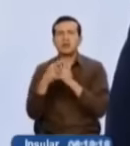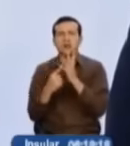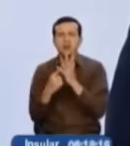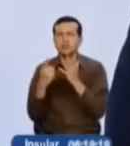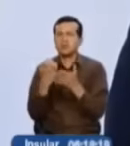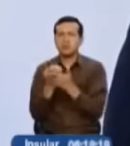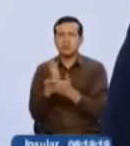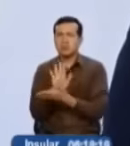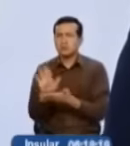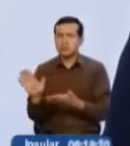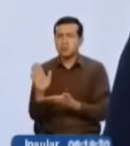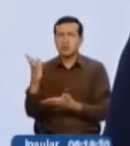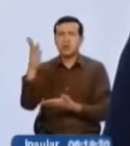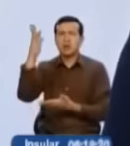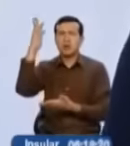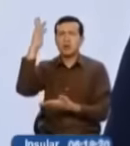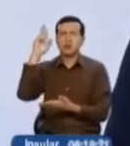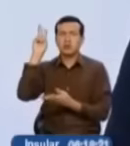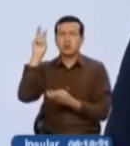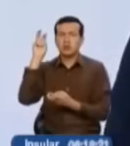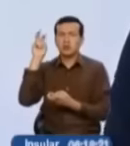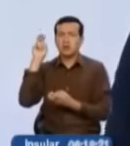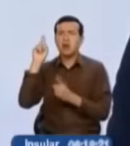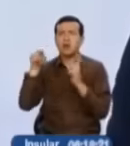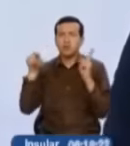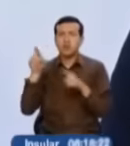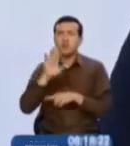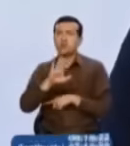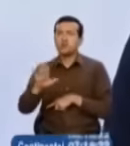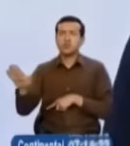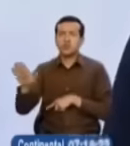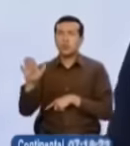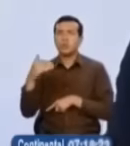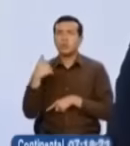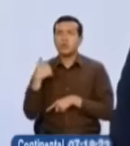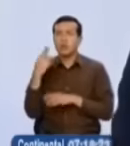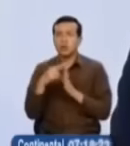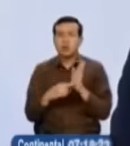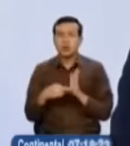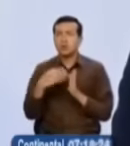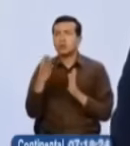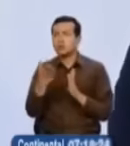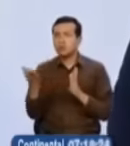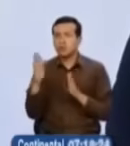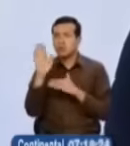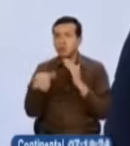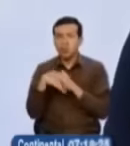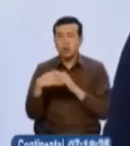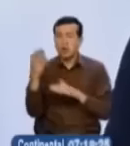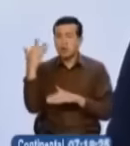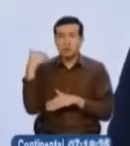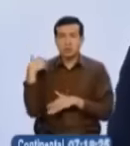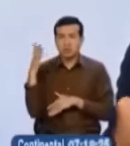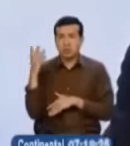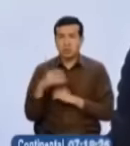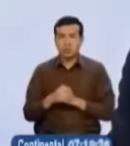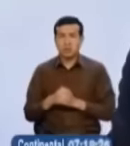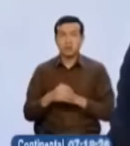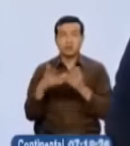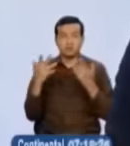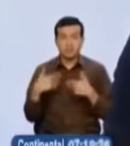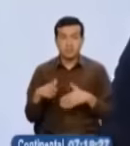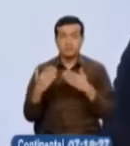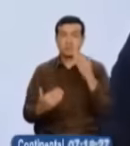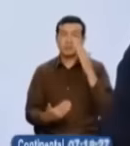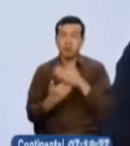de la economía que antes se lo conocía mucho como informal, justamente porque no tenía un registro de todo esto. Y si se pone estas,